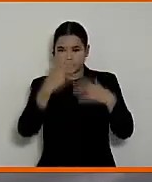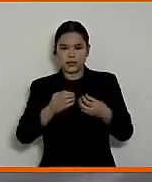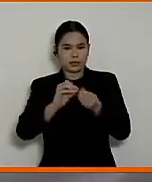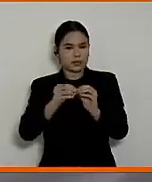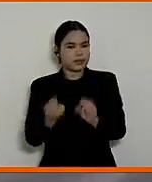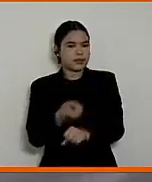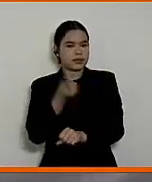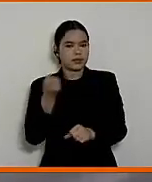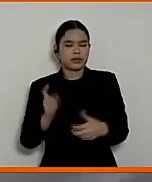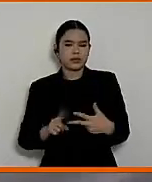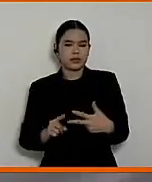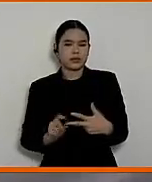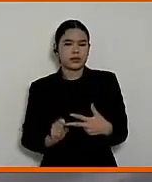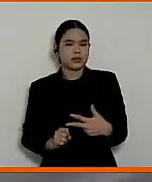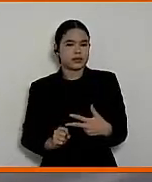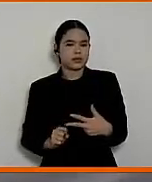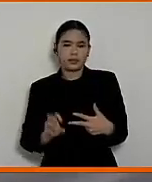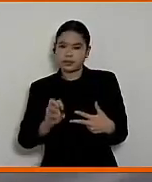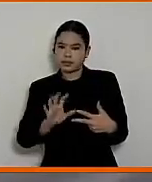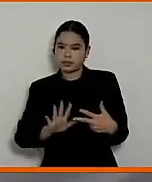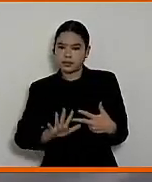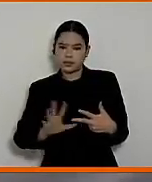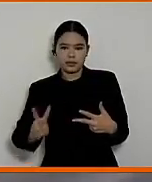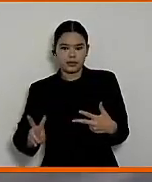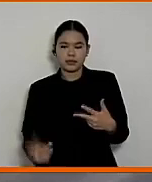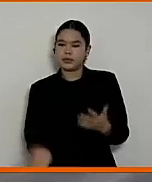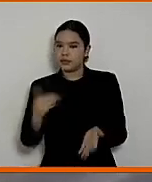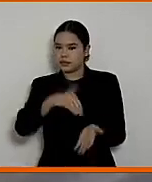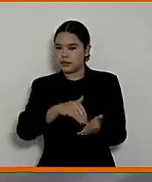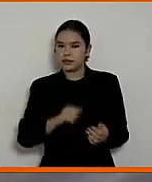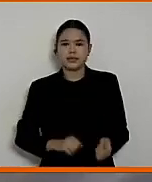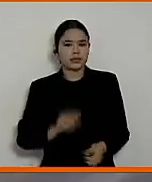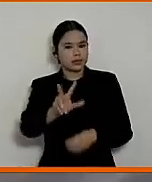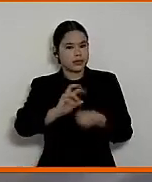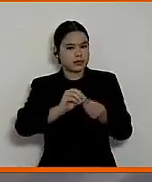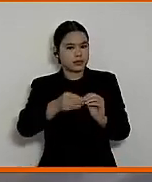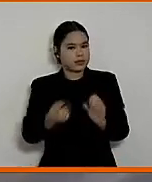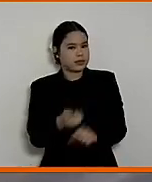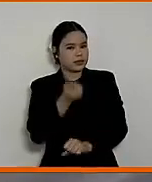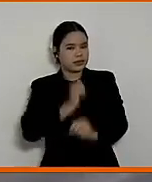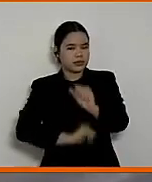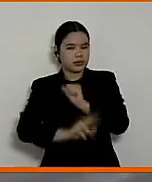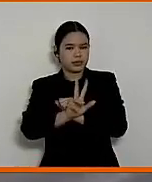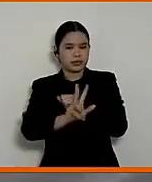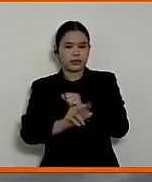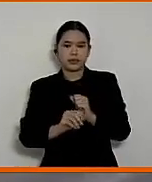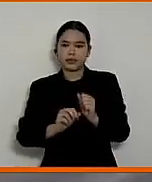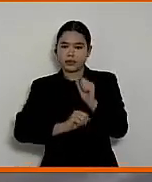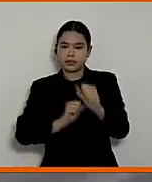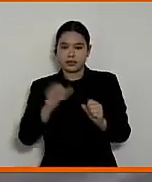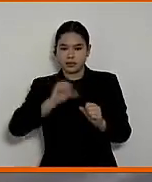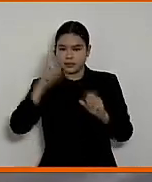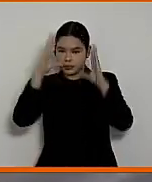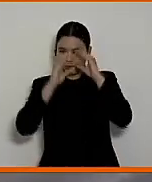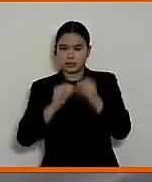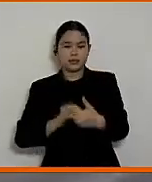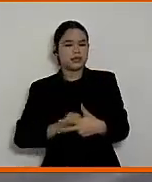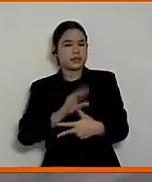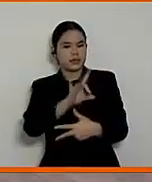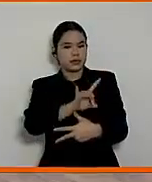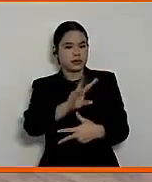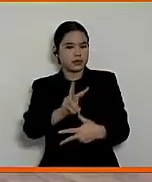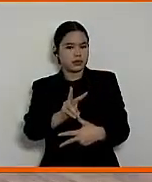decisivo número ganador, este es el 52. Con gusto repito, los tres números favorecidos para esta noche son